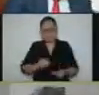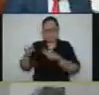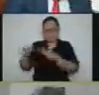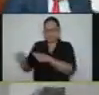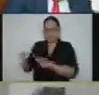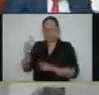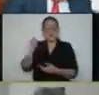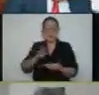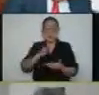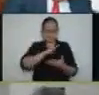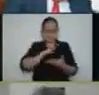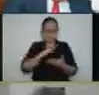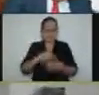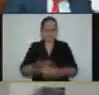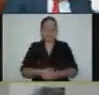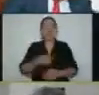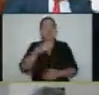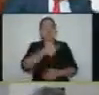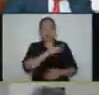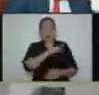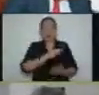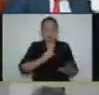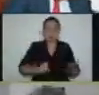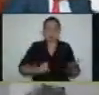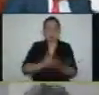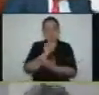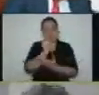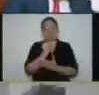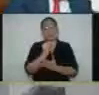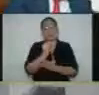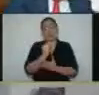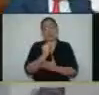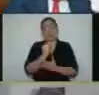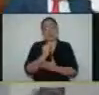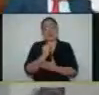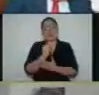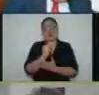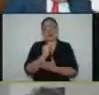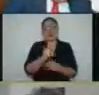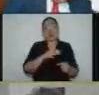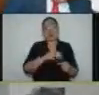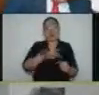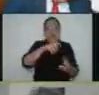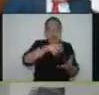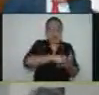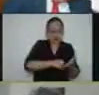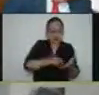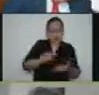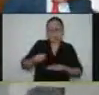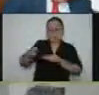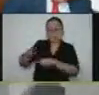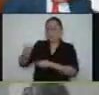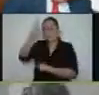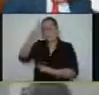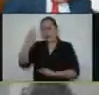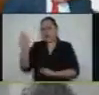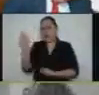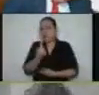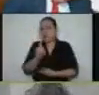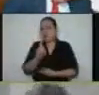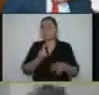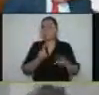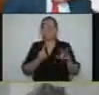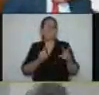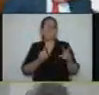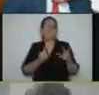Pueden definir y establecer a qué se va a dirigir ese presupuesto. La